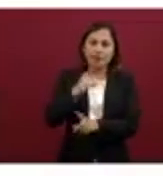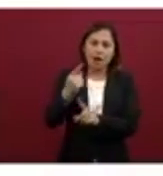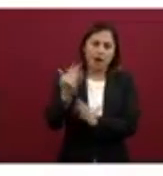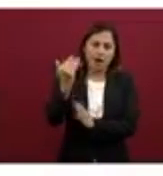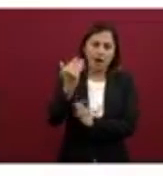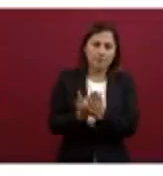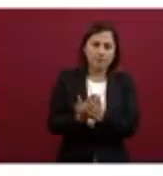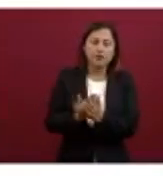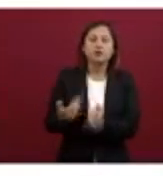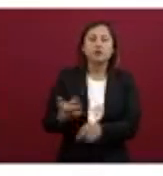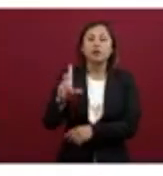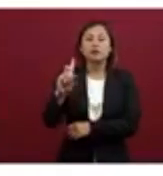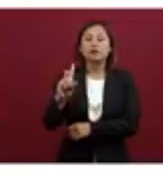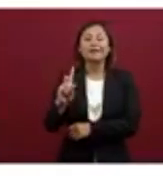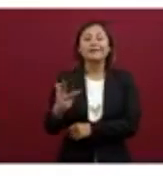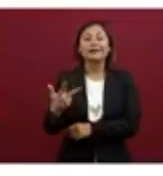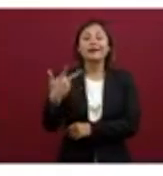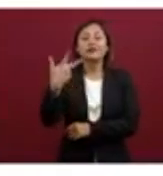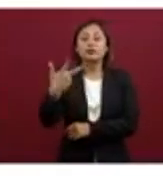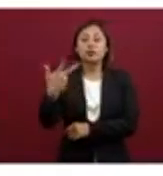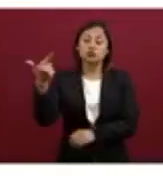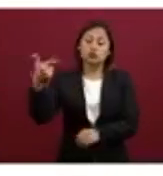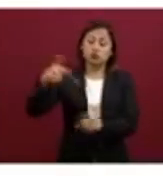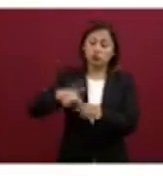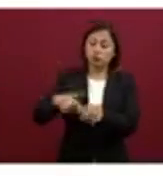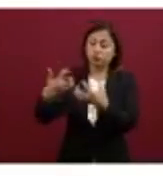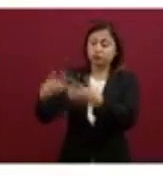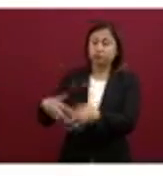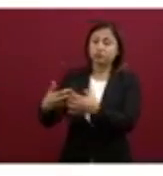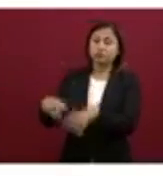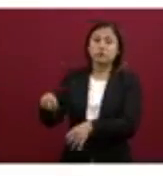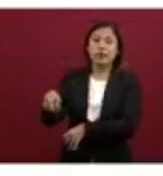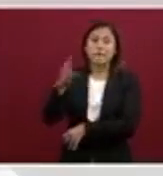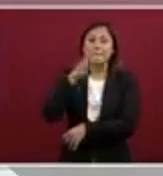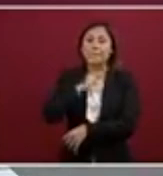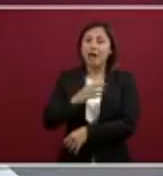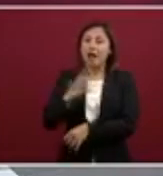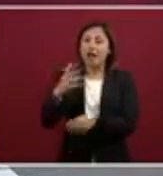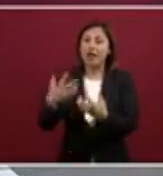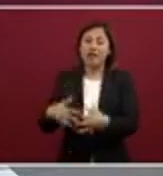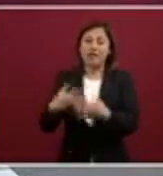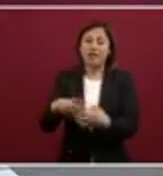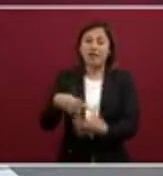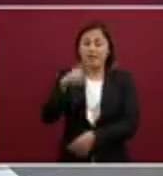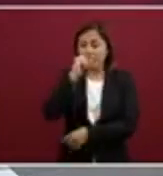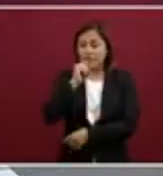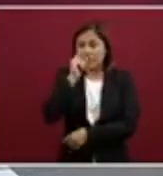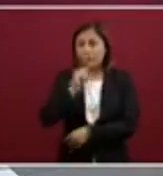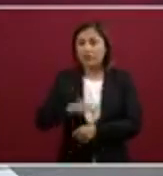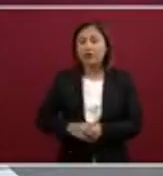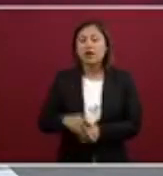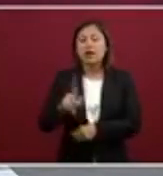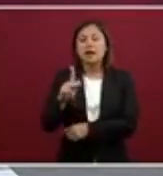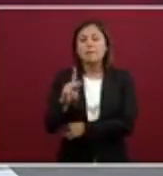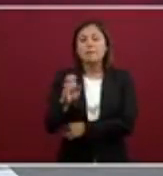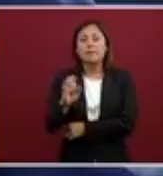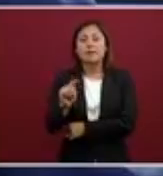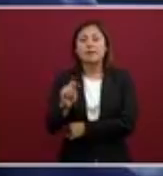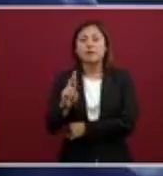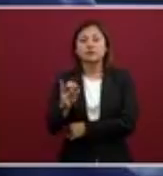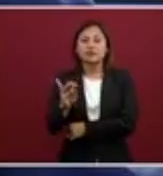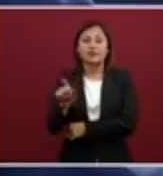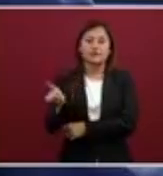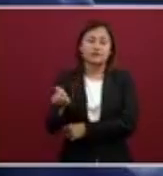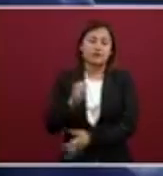en total con problemas en el país. Las que no se dejaron verificar, Petroseven en Juárez, Nuevo